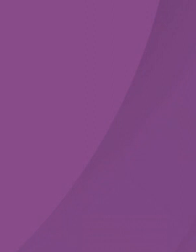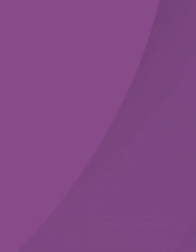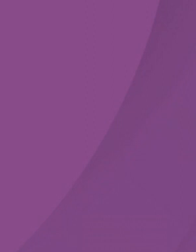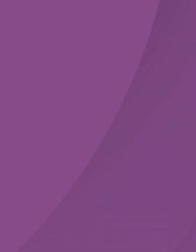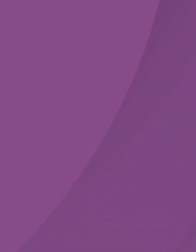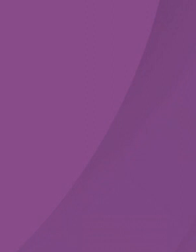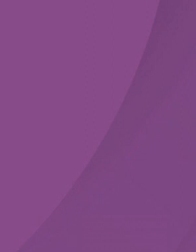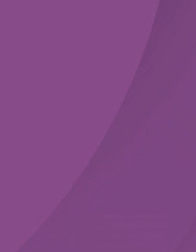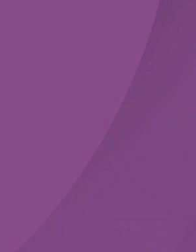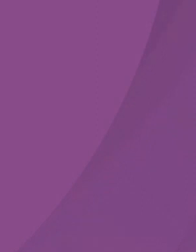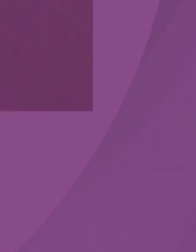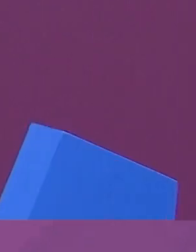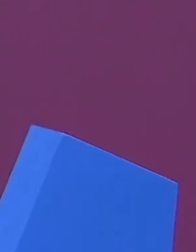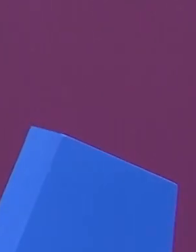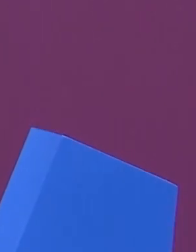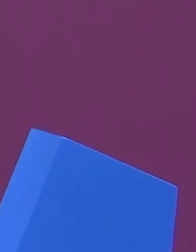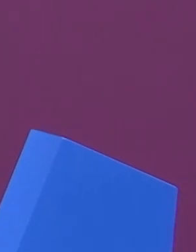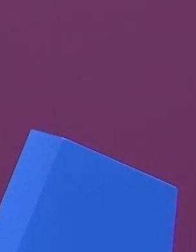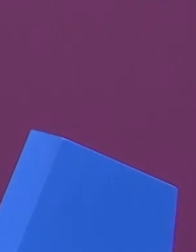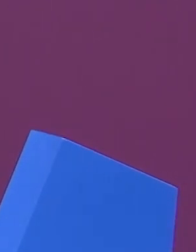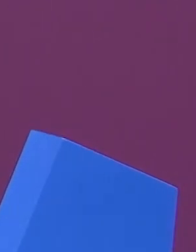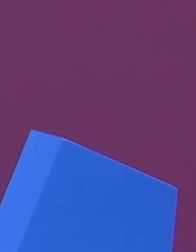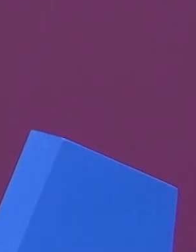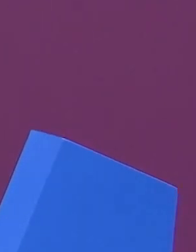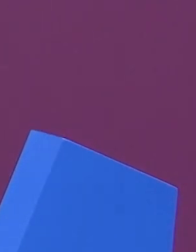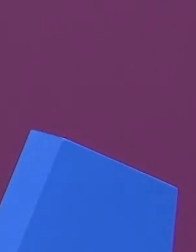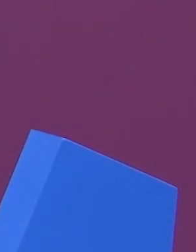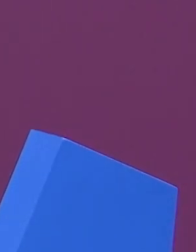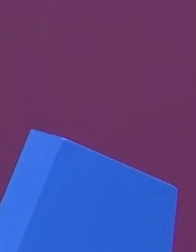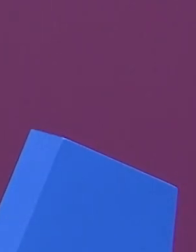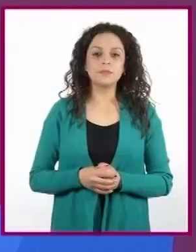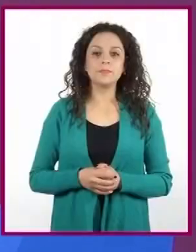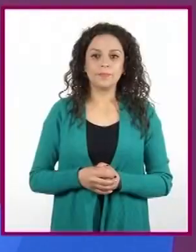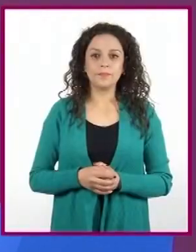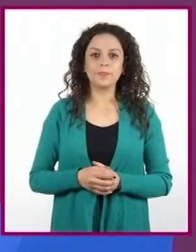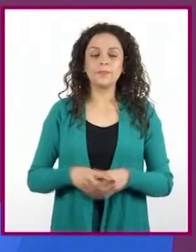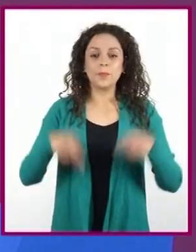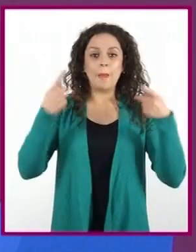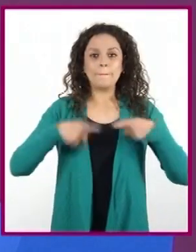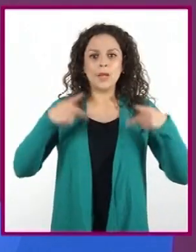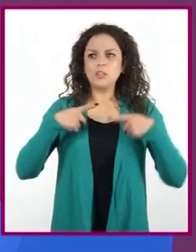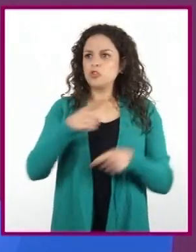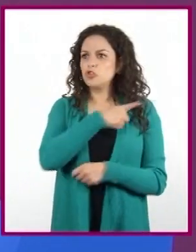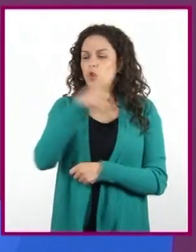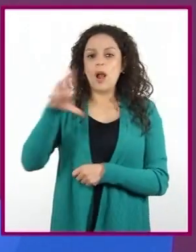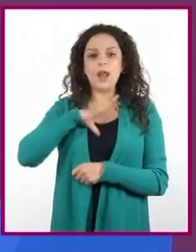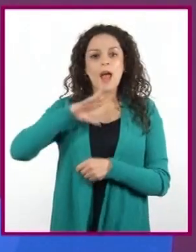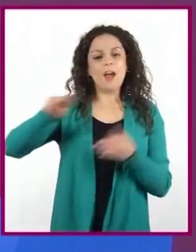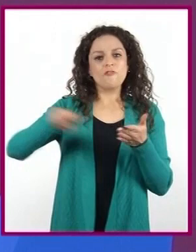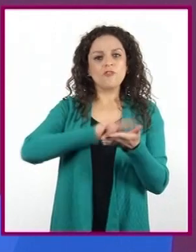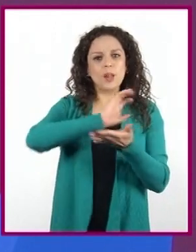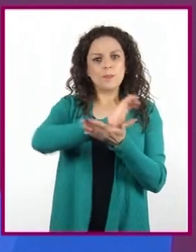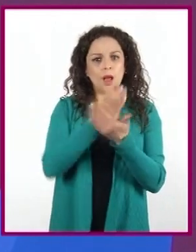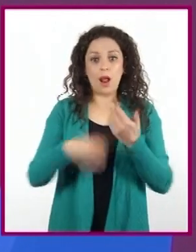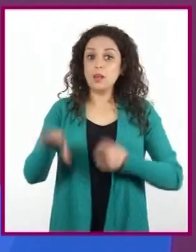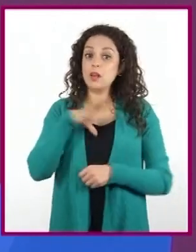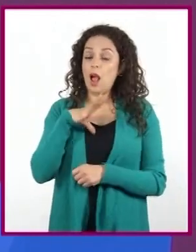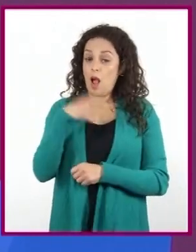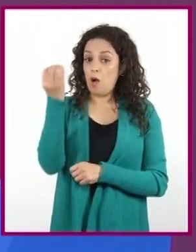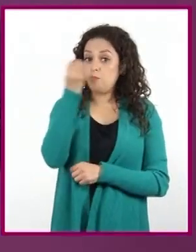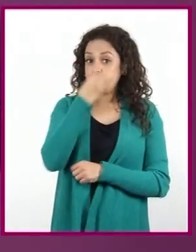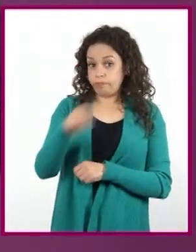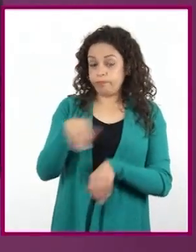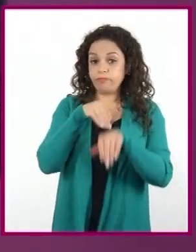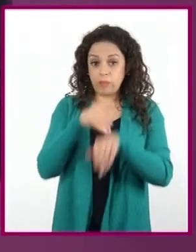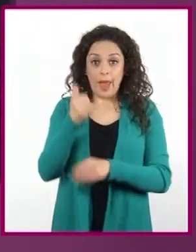y obligaciones. Toda persona involucrada en la firma de un contrato tiene derechos y obligaciones. Estos